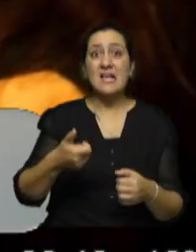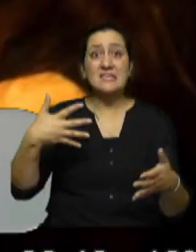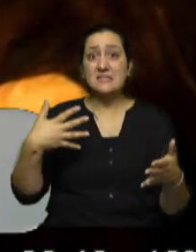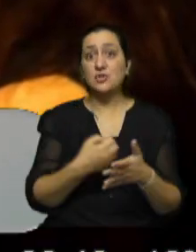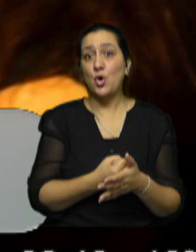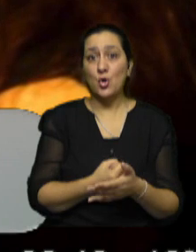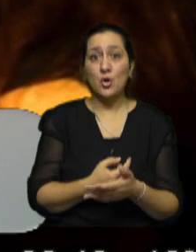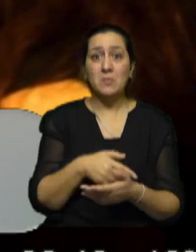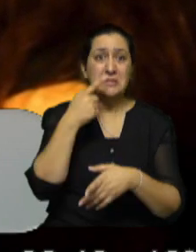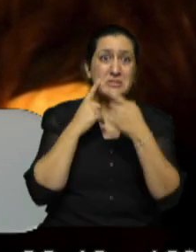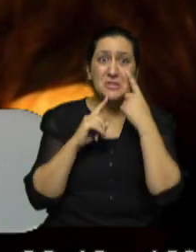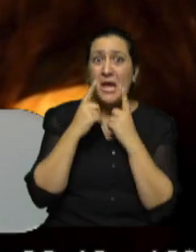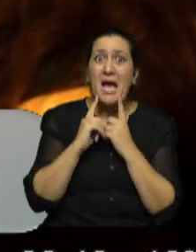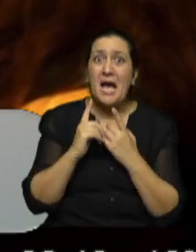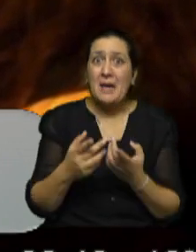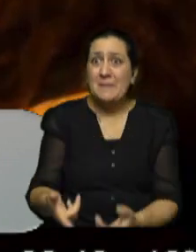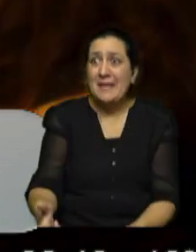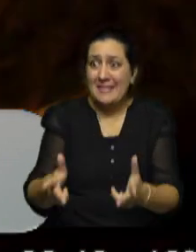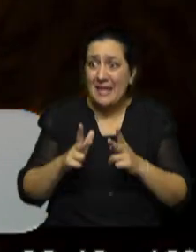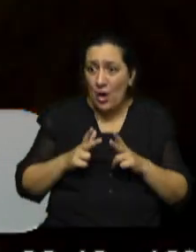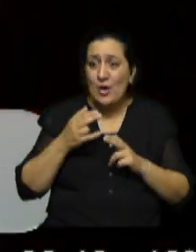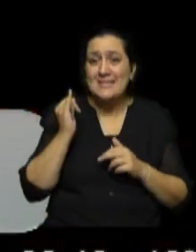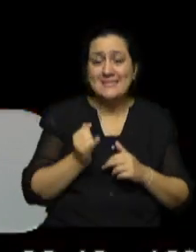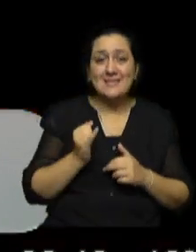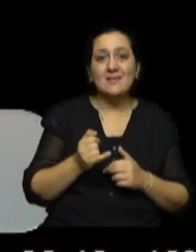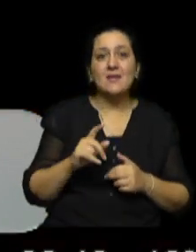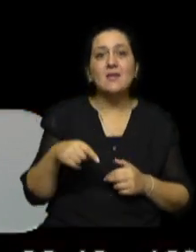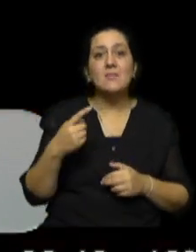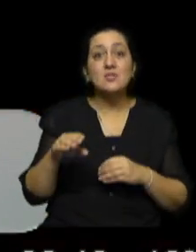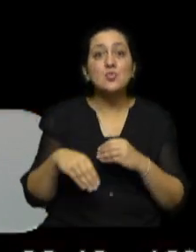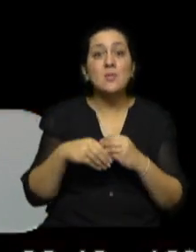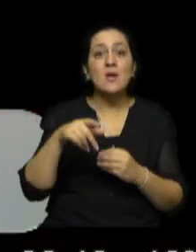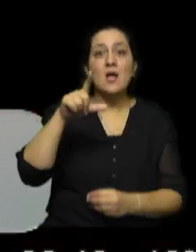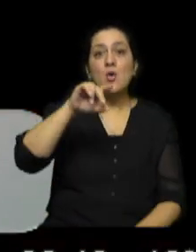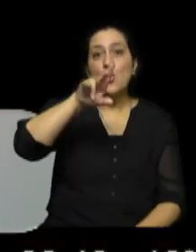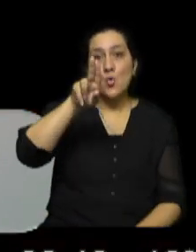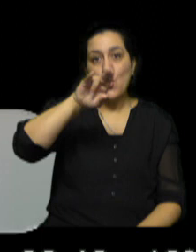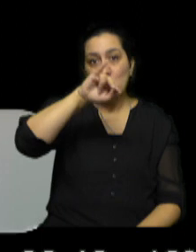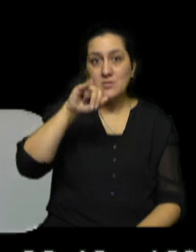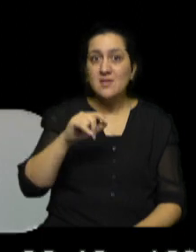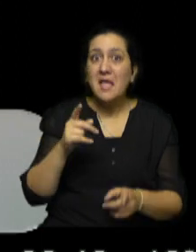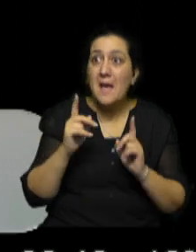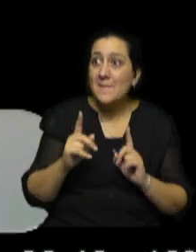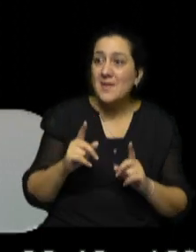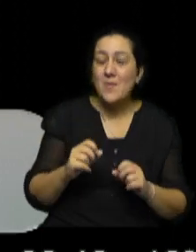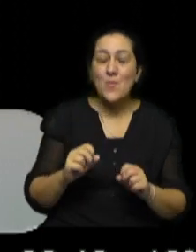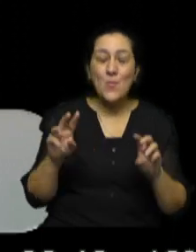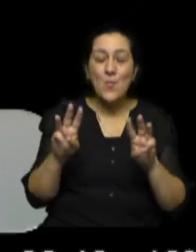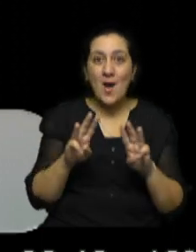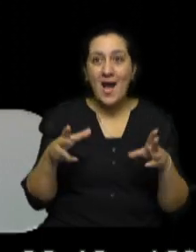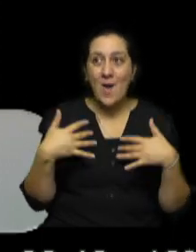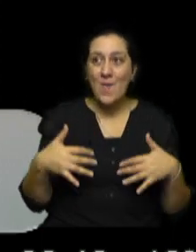como llanto cosa emoción muy Jimena mar que me dijo que sí después me dice y sumamos a luz al equipo luz bien